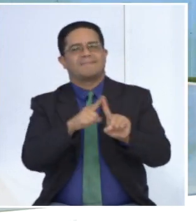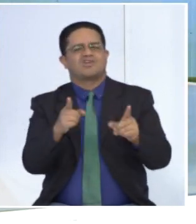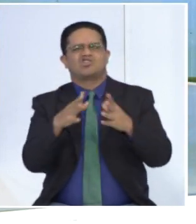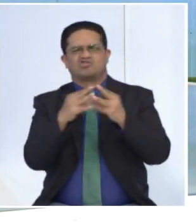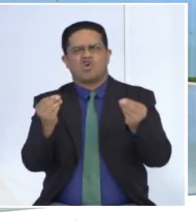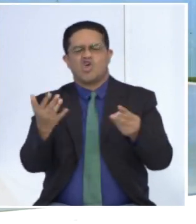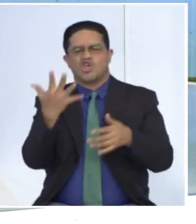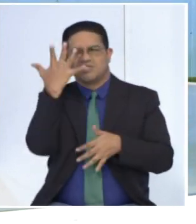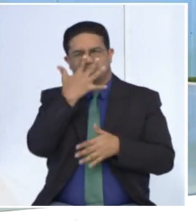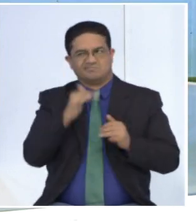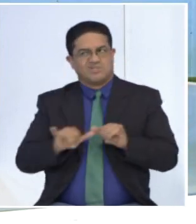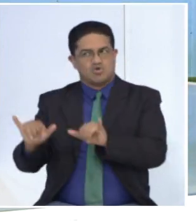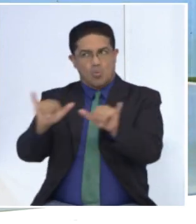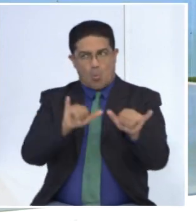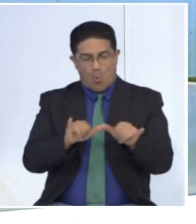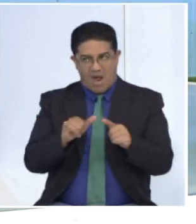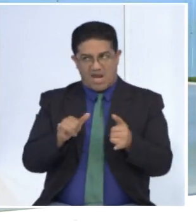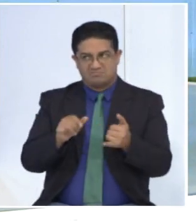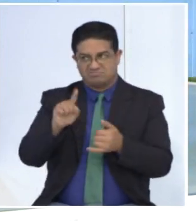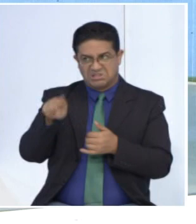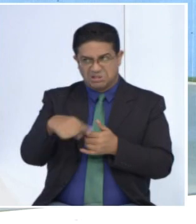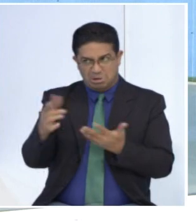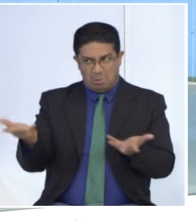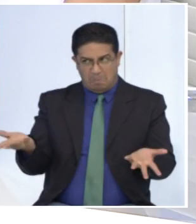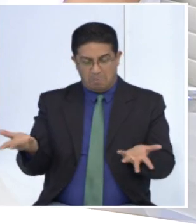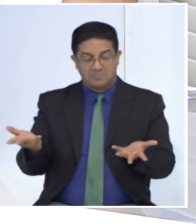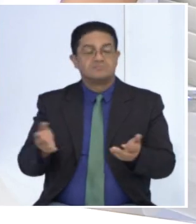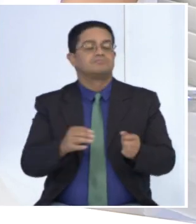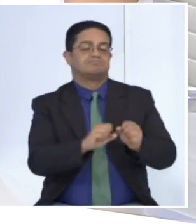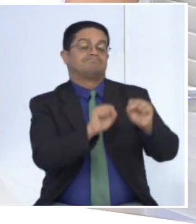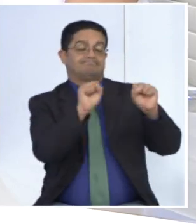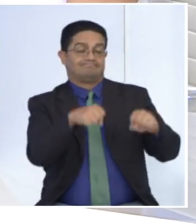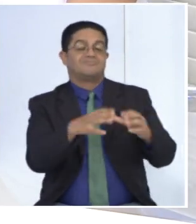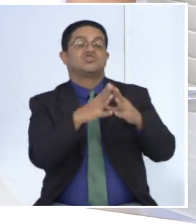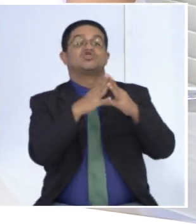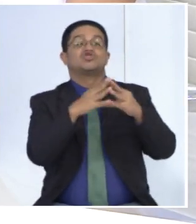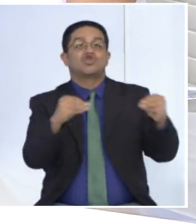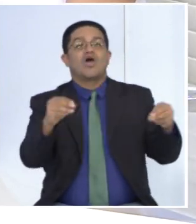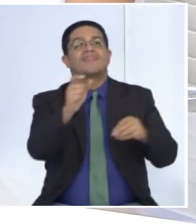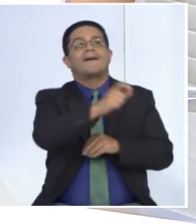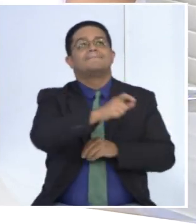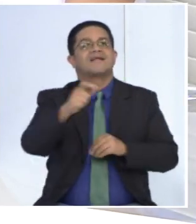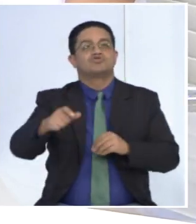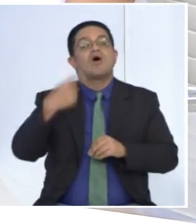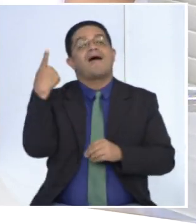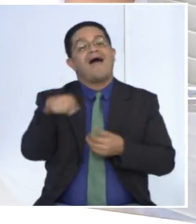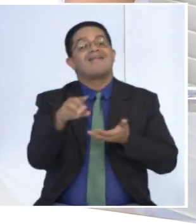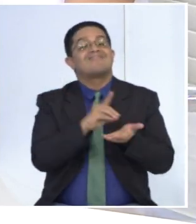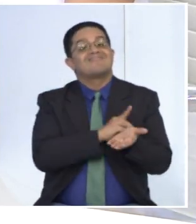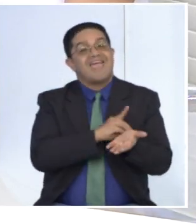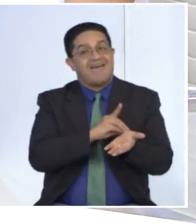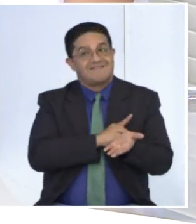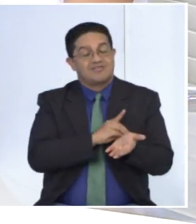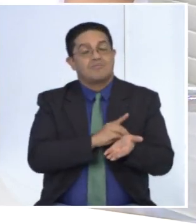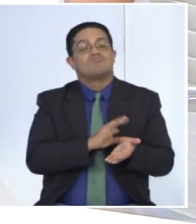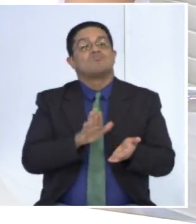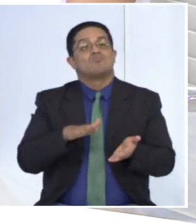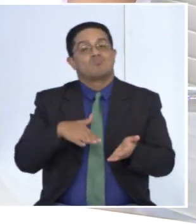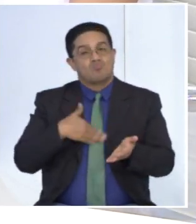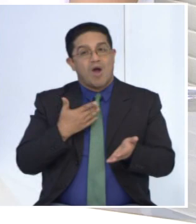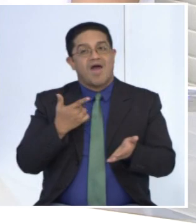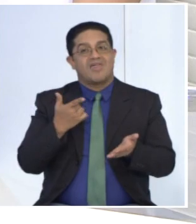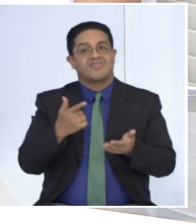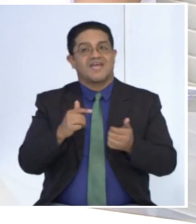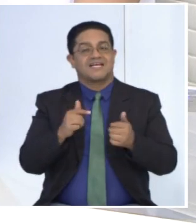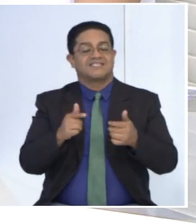las características para desarrollar un pie diabético, ¿o sí? Sí, todo paciente diabético es un potencial para desarrollar un